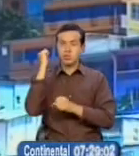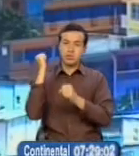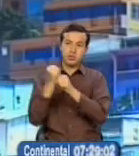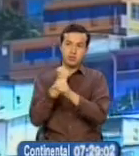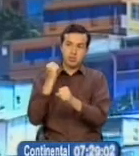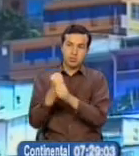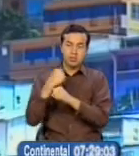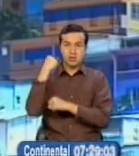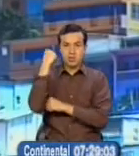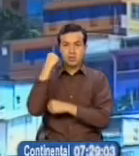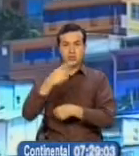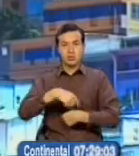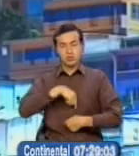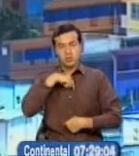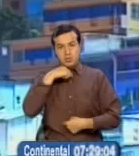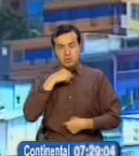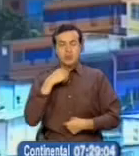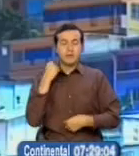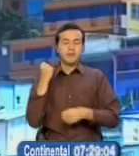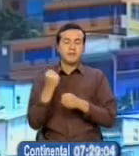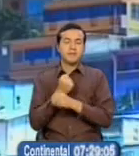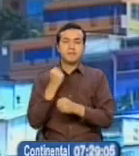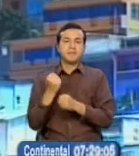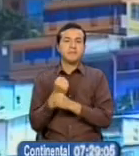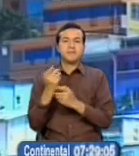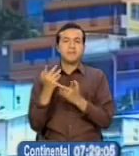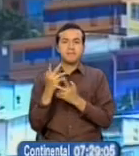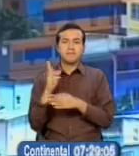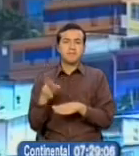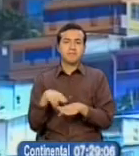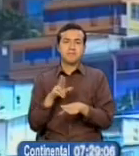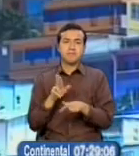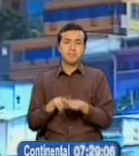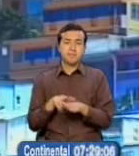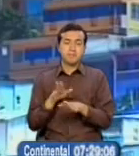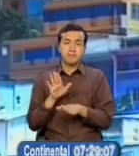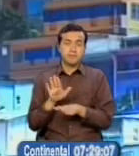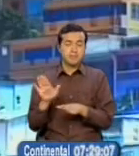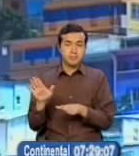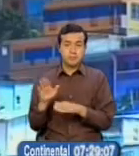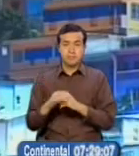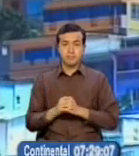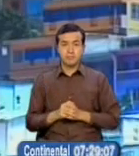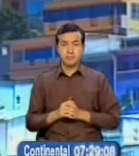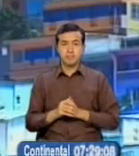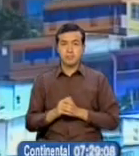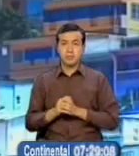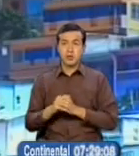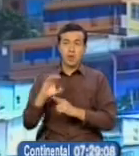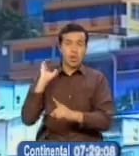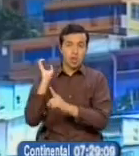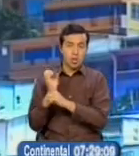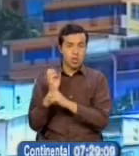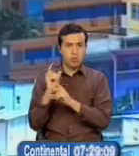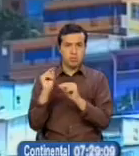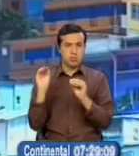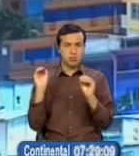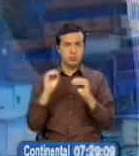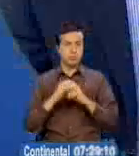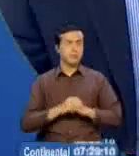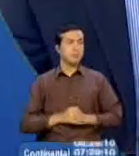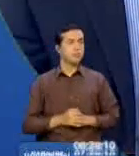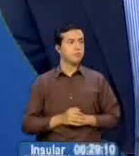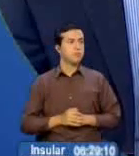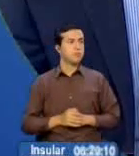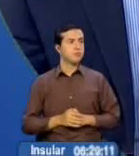trabajo, en derechos civiles, pueden ser trabajadas de una manera adecuada y no necesariamente deben de ser satanizadas.